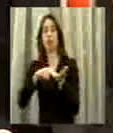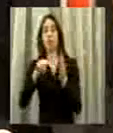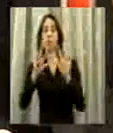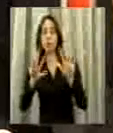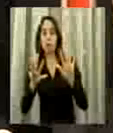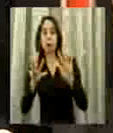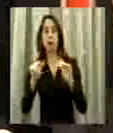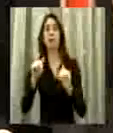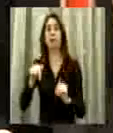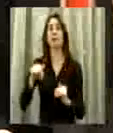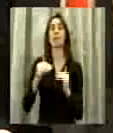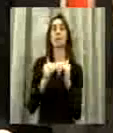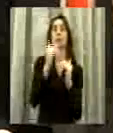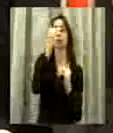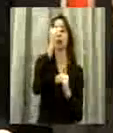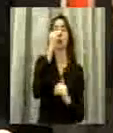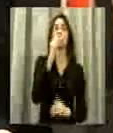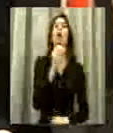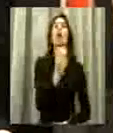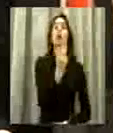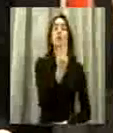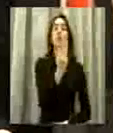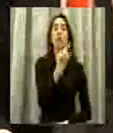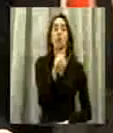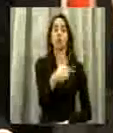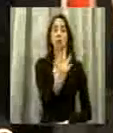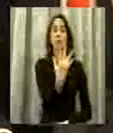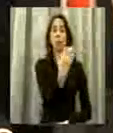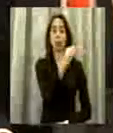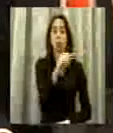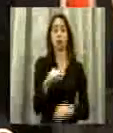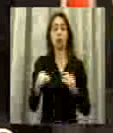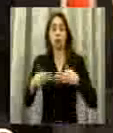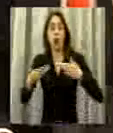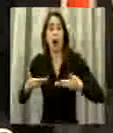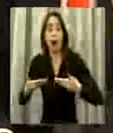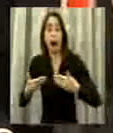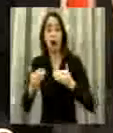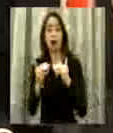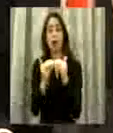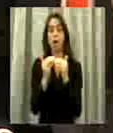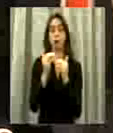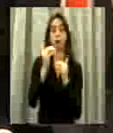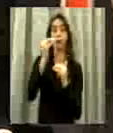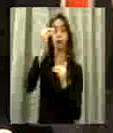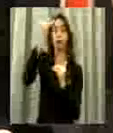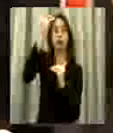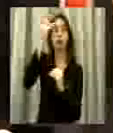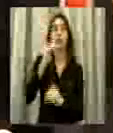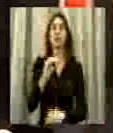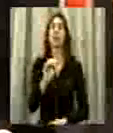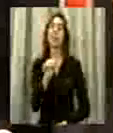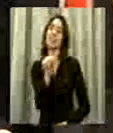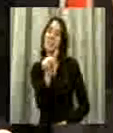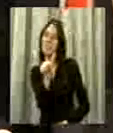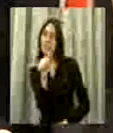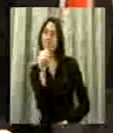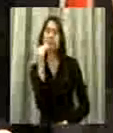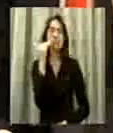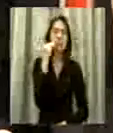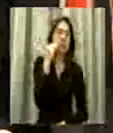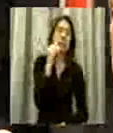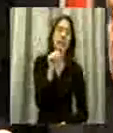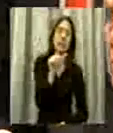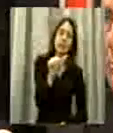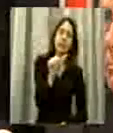98-2009, creció al 3,5% y estamos creciendo al 6% o cerca del